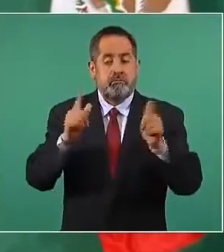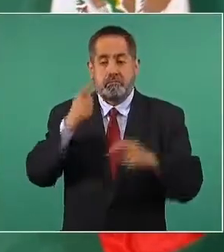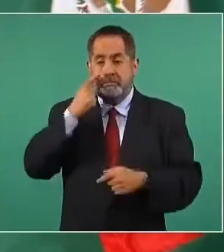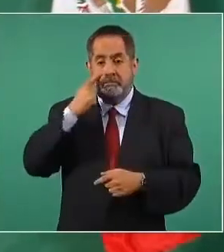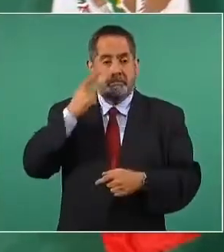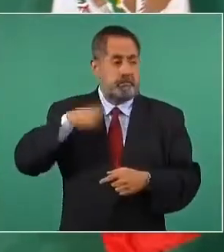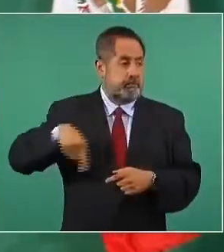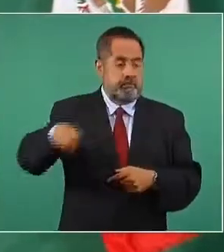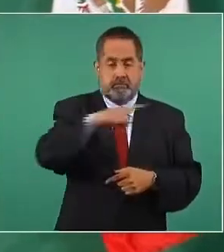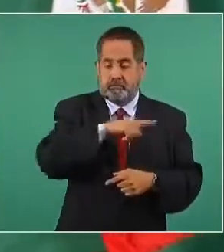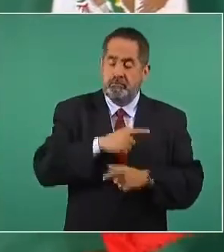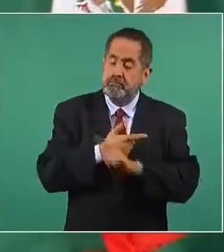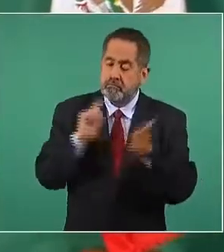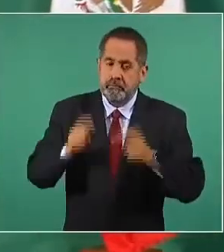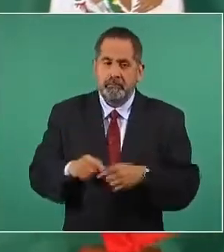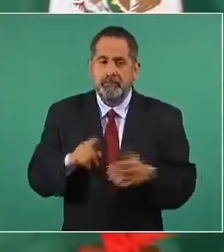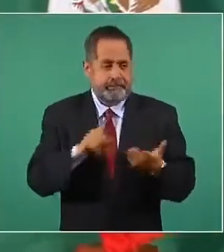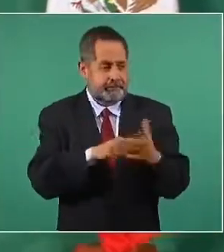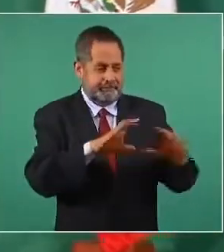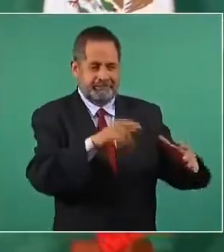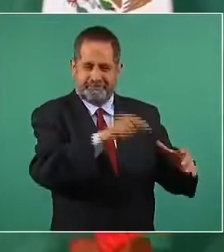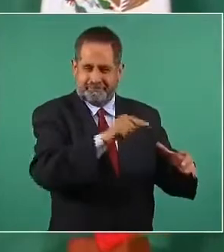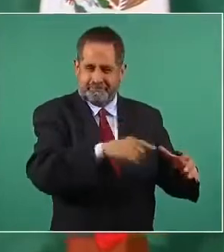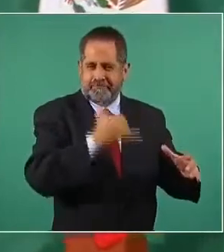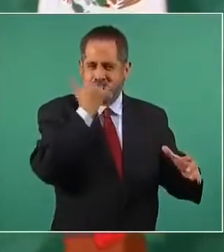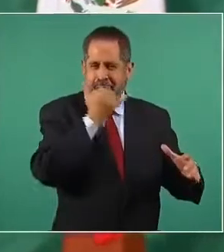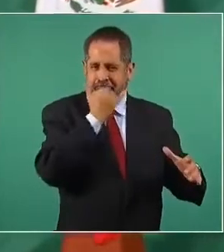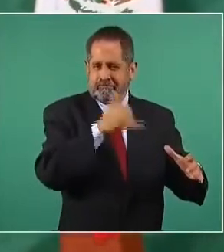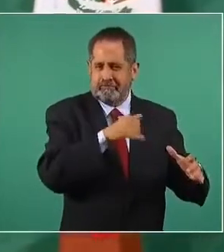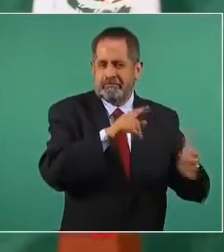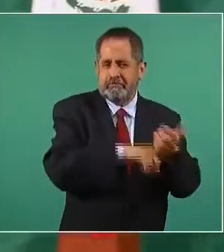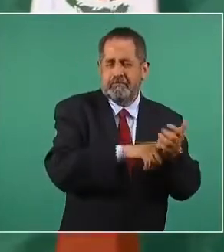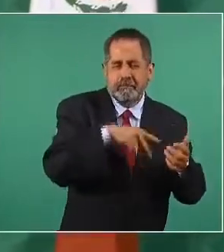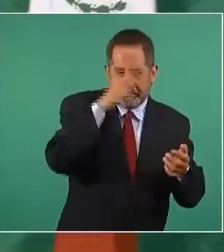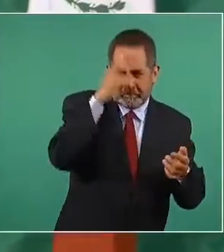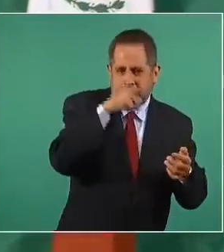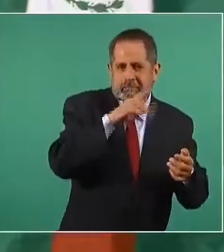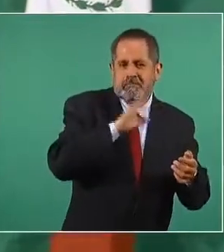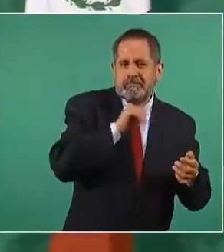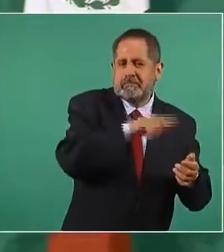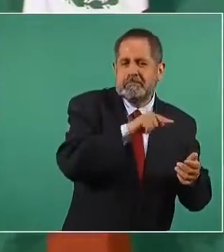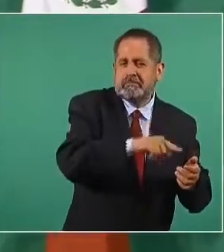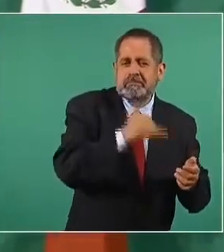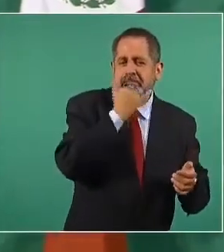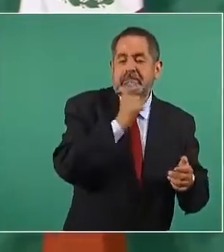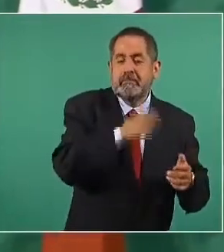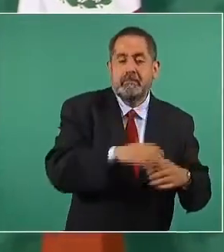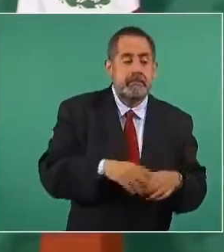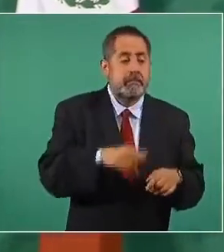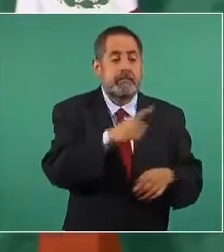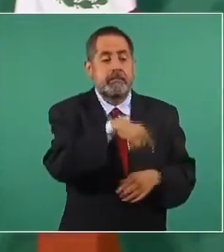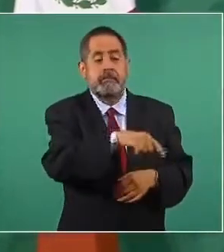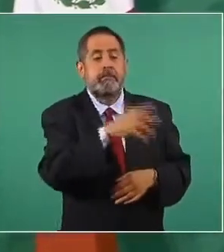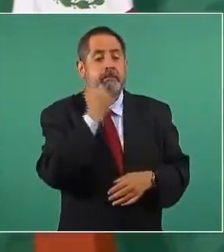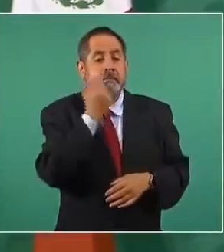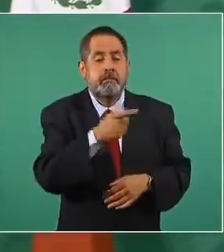se han equivocado también nuestros adversarios en México es de que querían